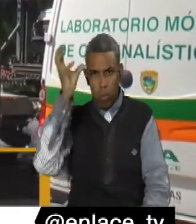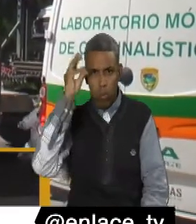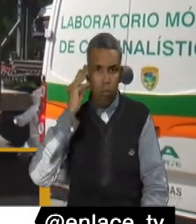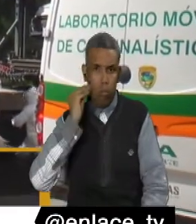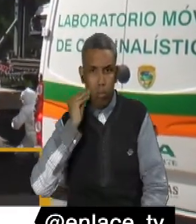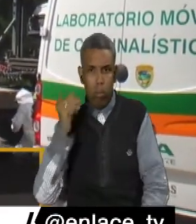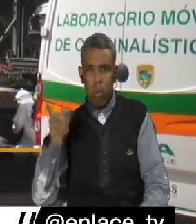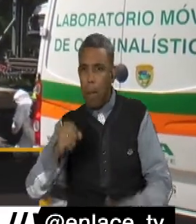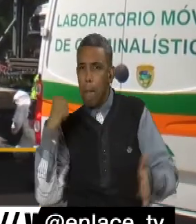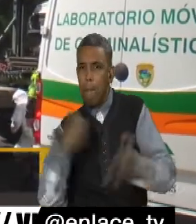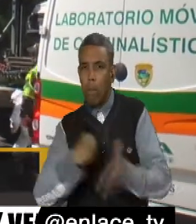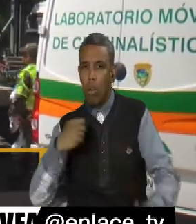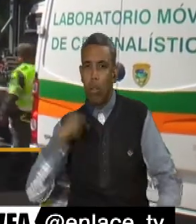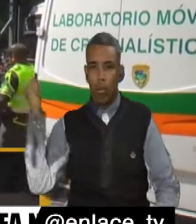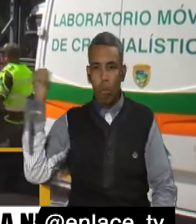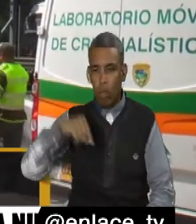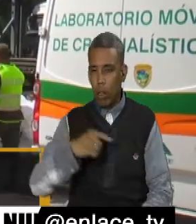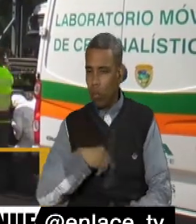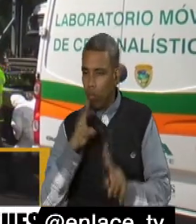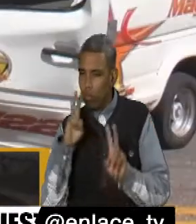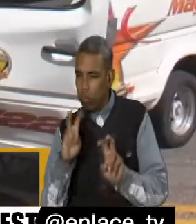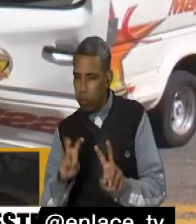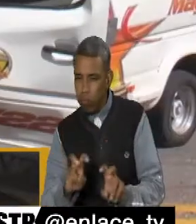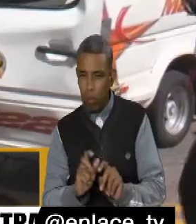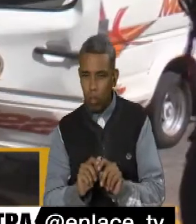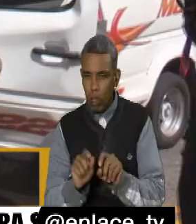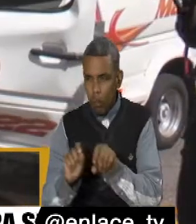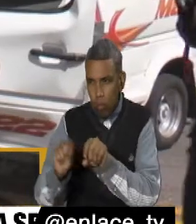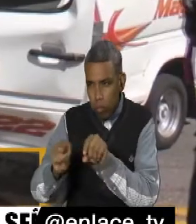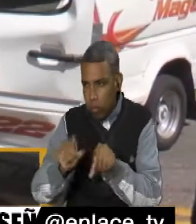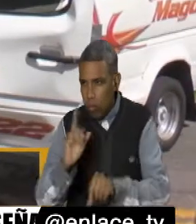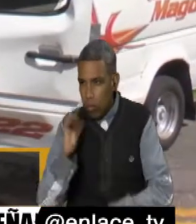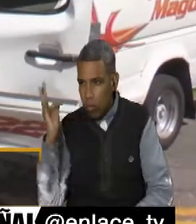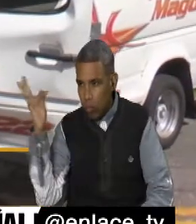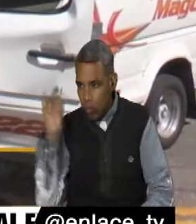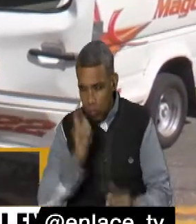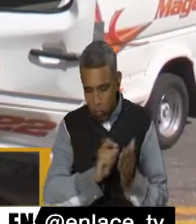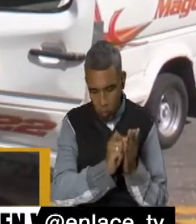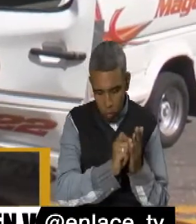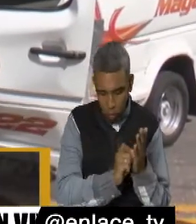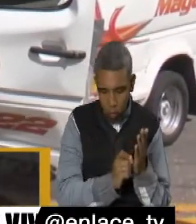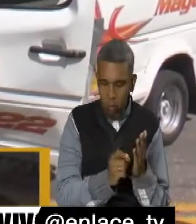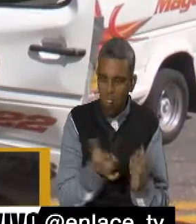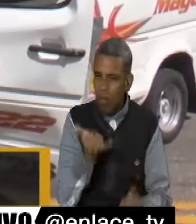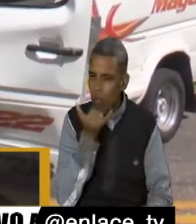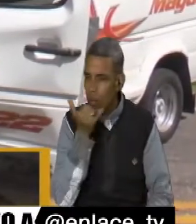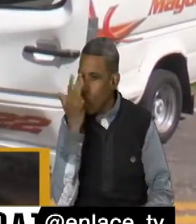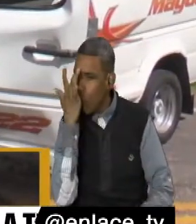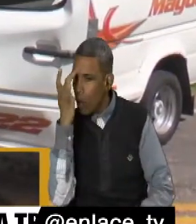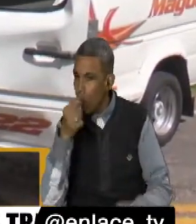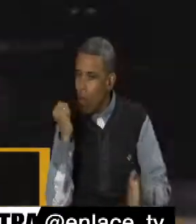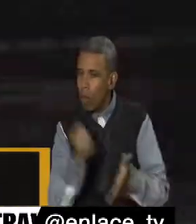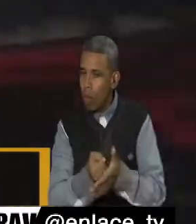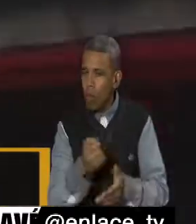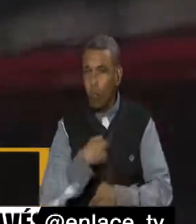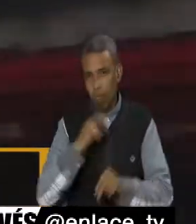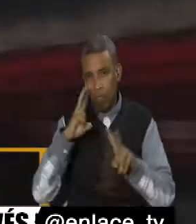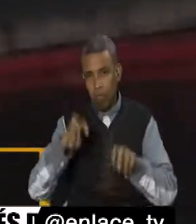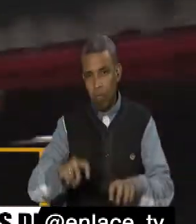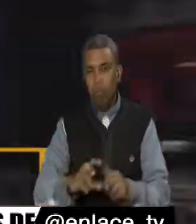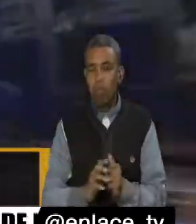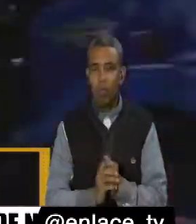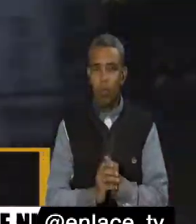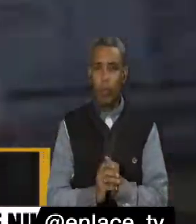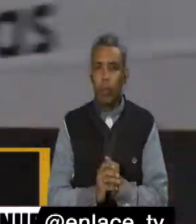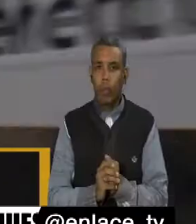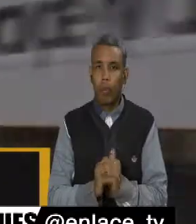del accidente con el fin de recopilar evidencias y establecer con certeza las causas que originaron la colisión. Durante 6